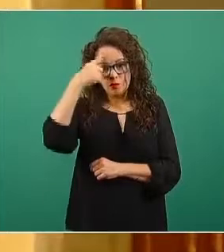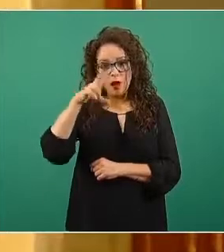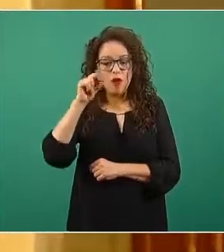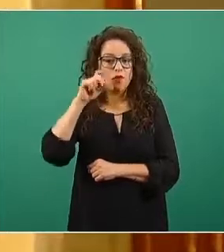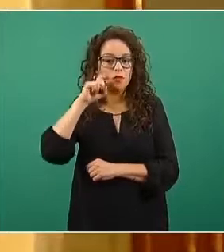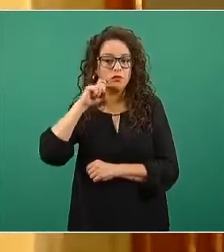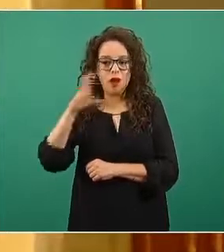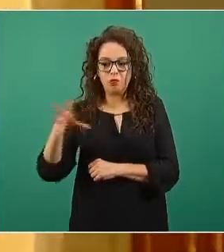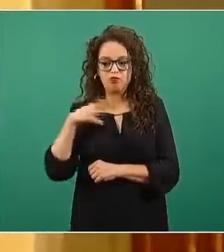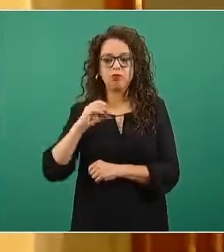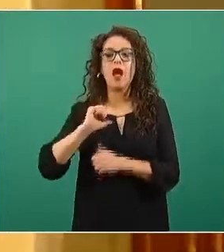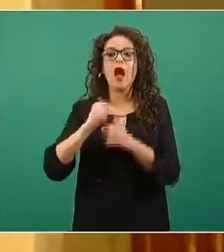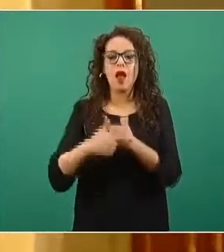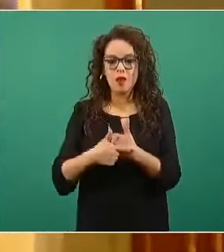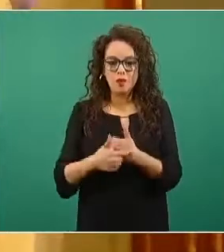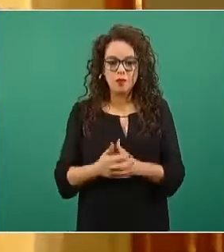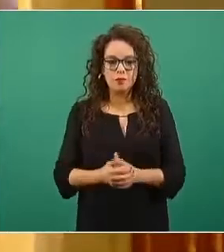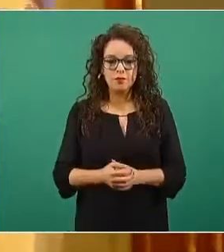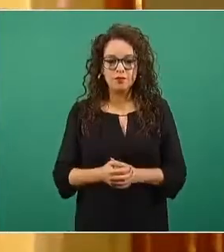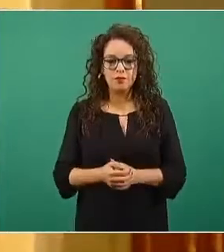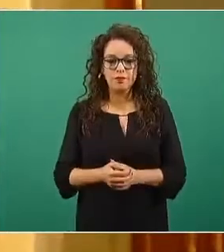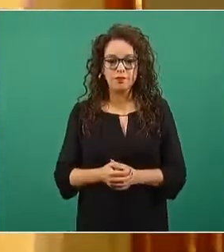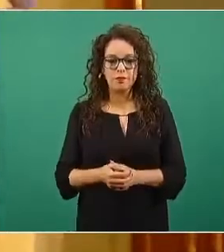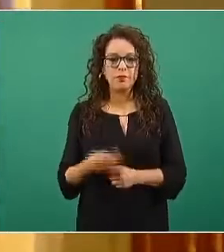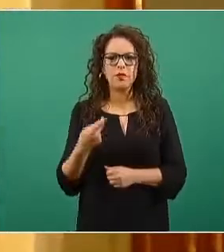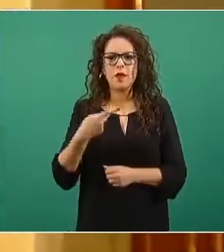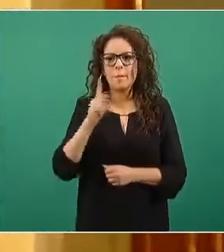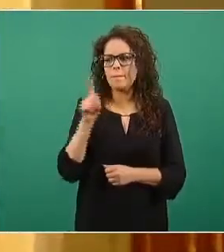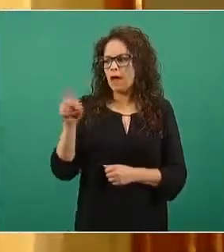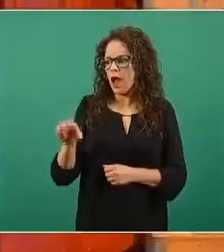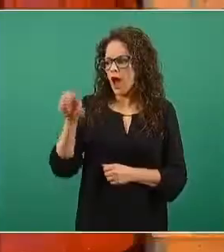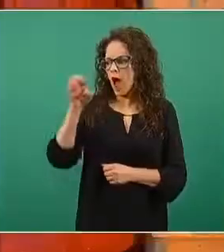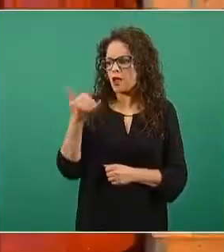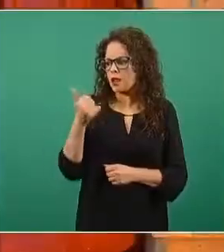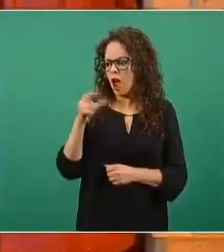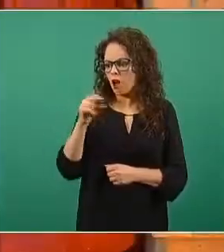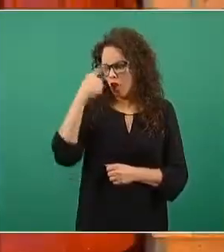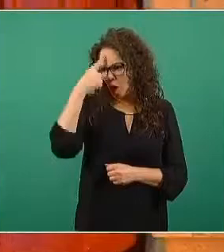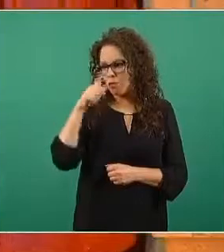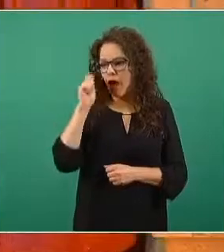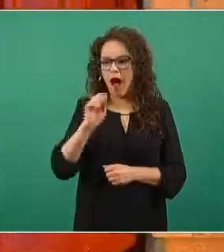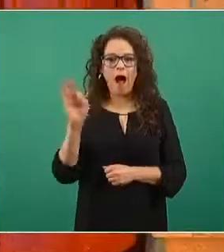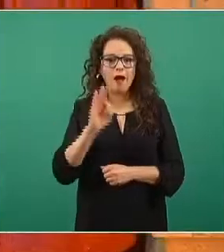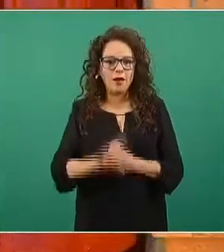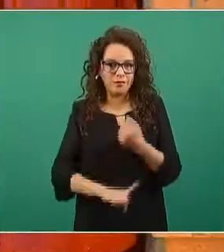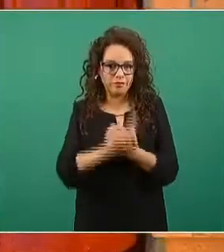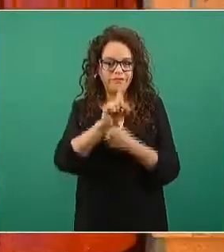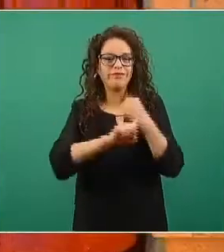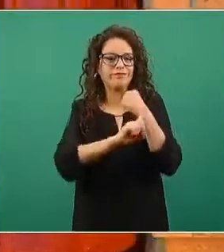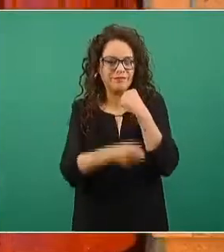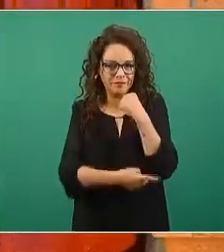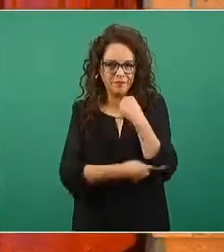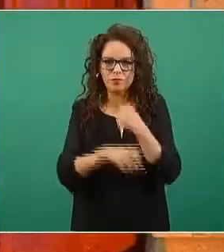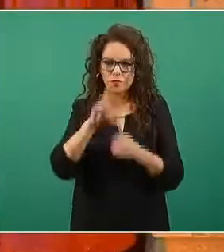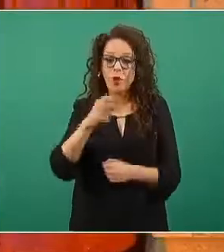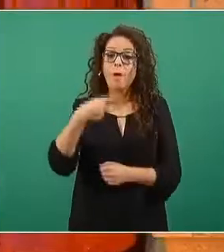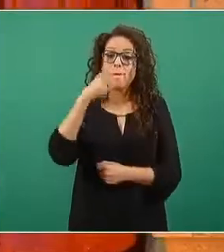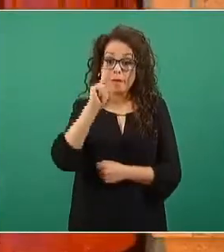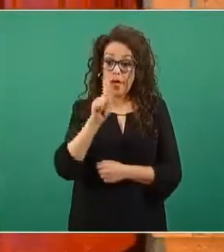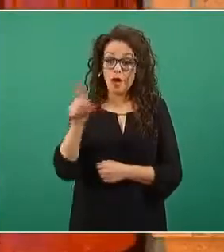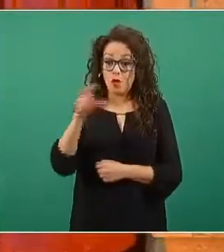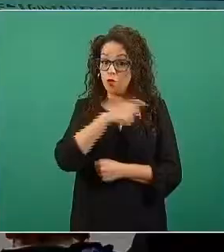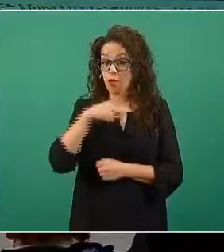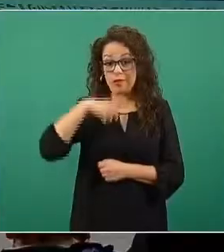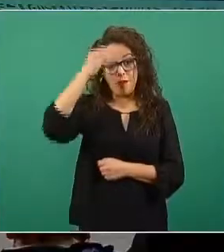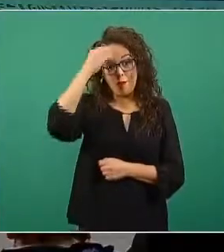podrán decir, bueno, es que ya no están en edad reproductiva, etcétera. No, recordemos que es un método de barrera para la prevención